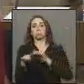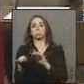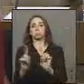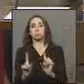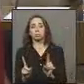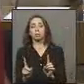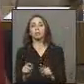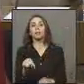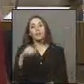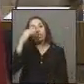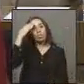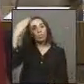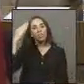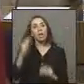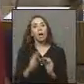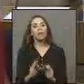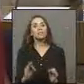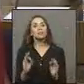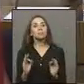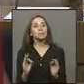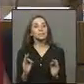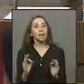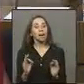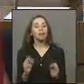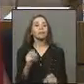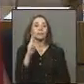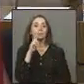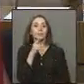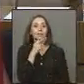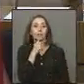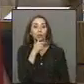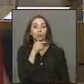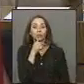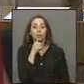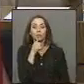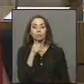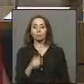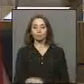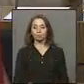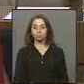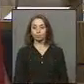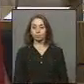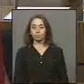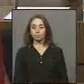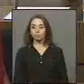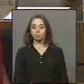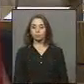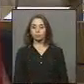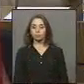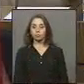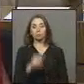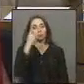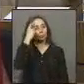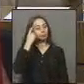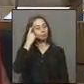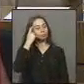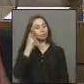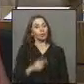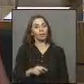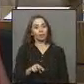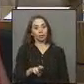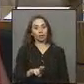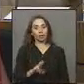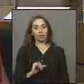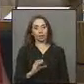supuesto que es un día especial porque sin duda alguna que uno hace presente a Ricarte